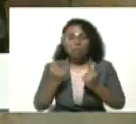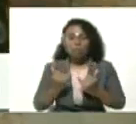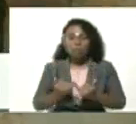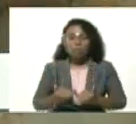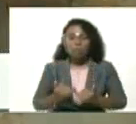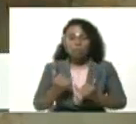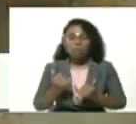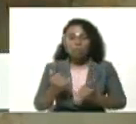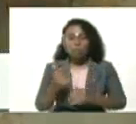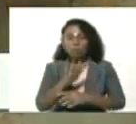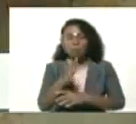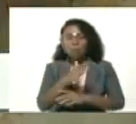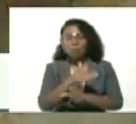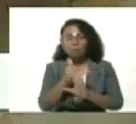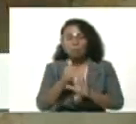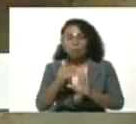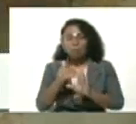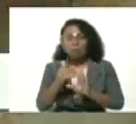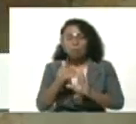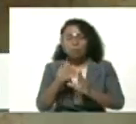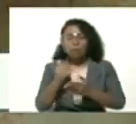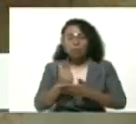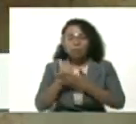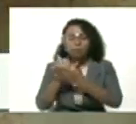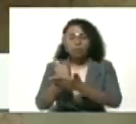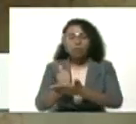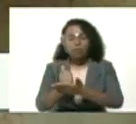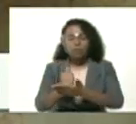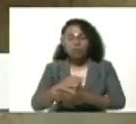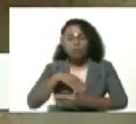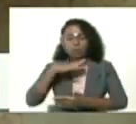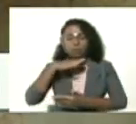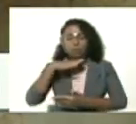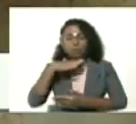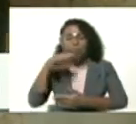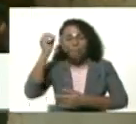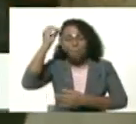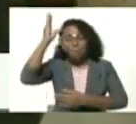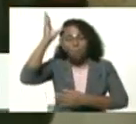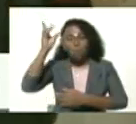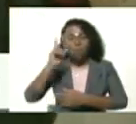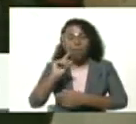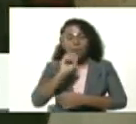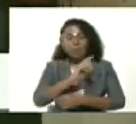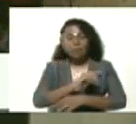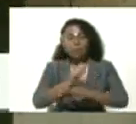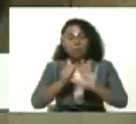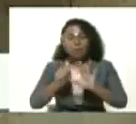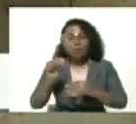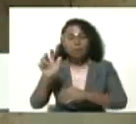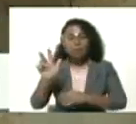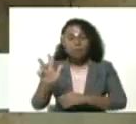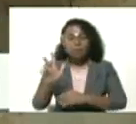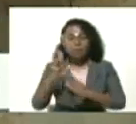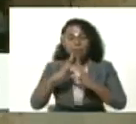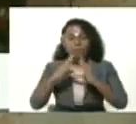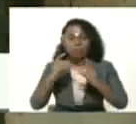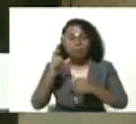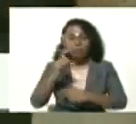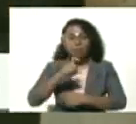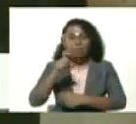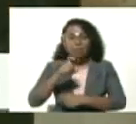a mediano término para cubrir con suficiente capacidad las 163, si todas